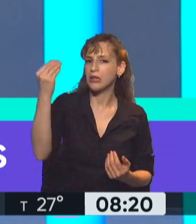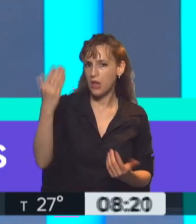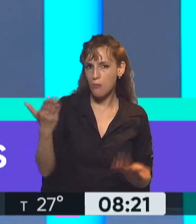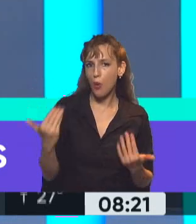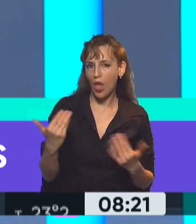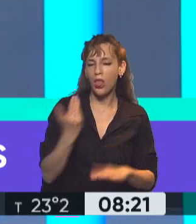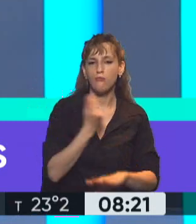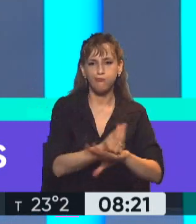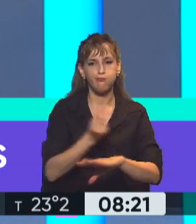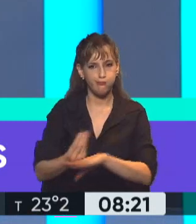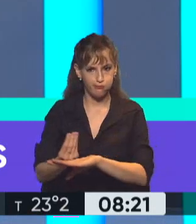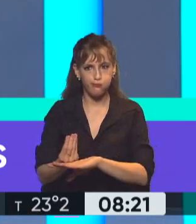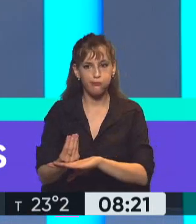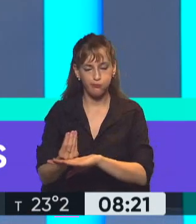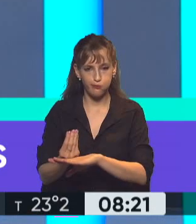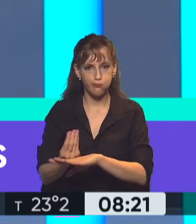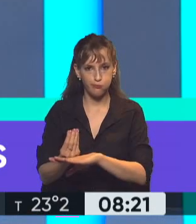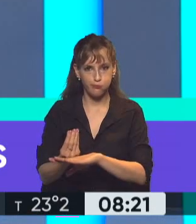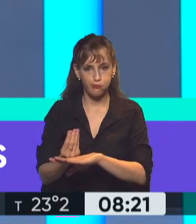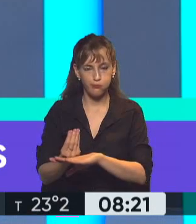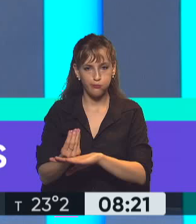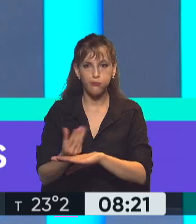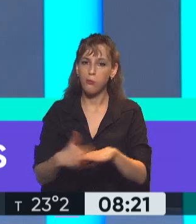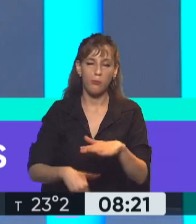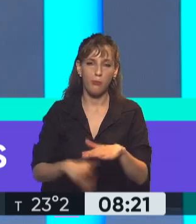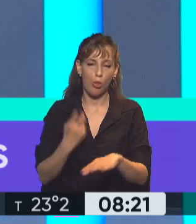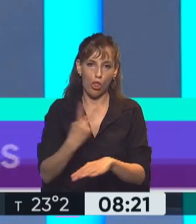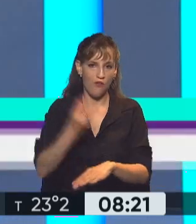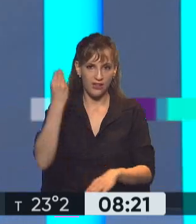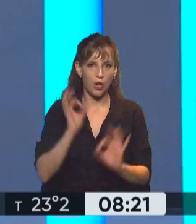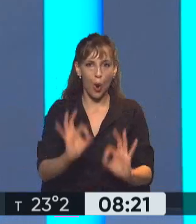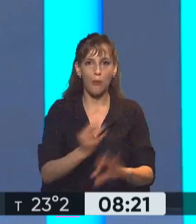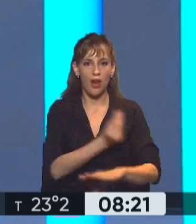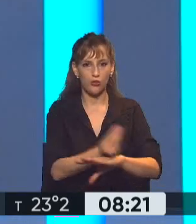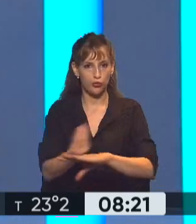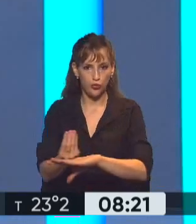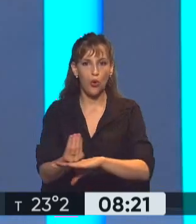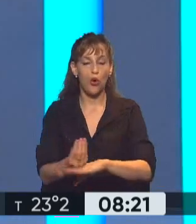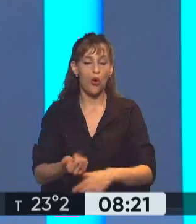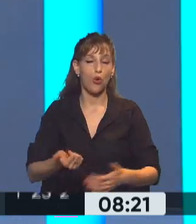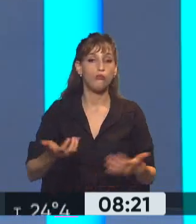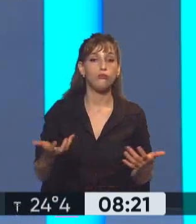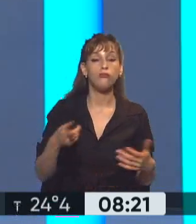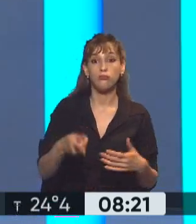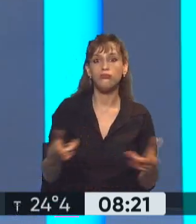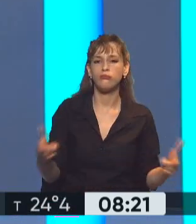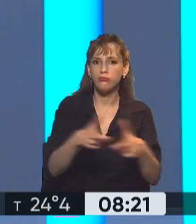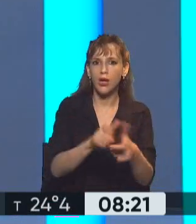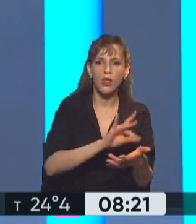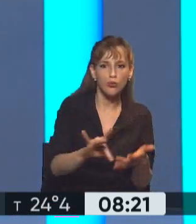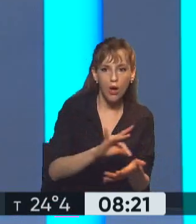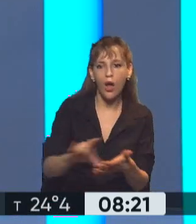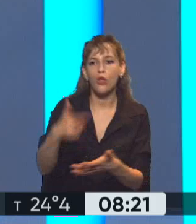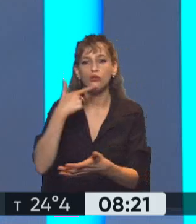no terminen su mandato entonces como decíamos se tomará como mandato completo fue una sesión maratónica cámara de diputados- cámara de senadores de la provincia